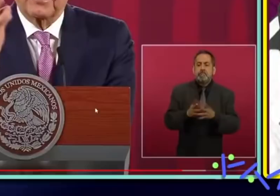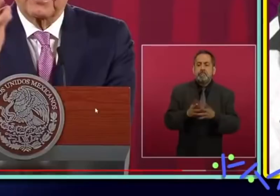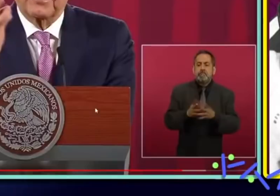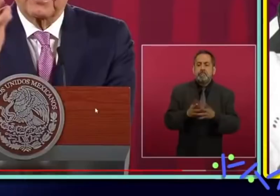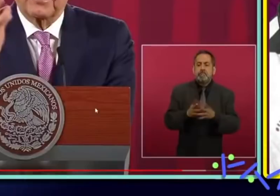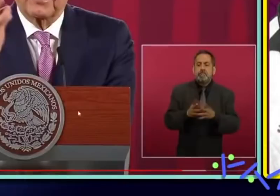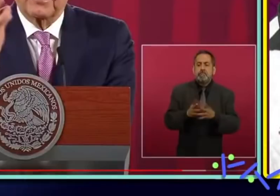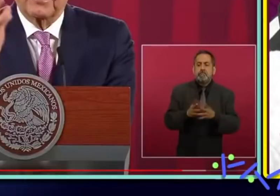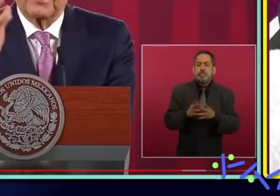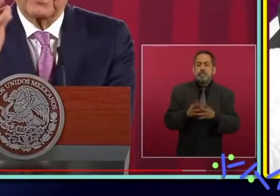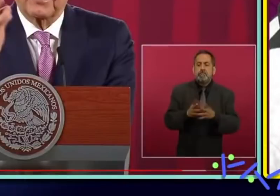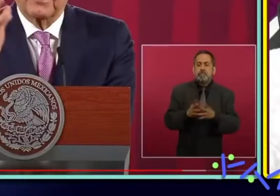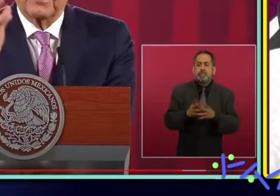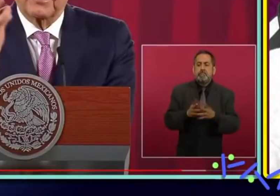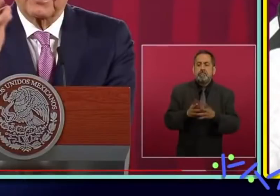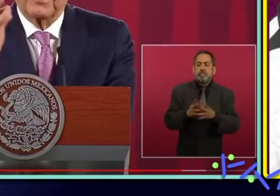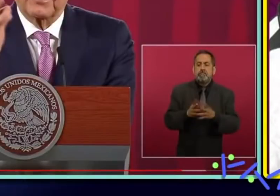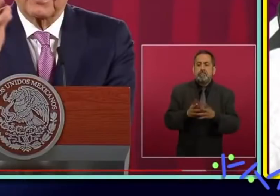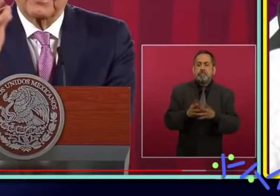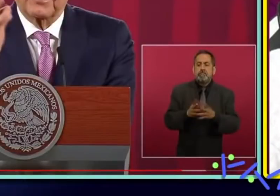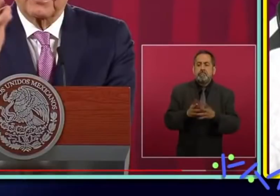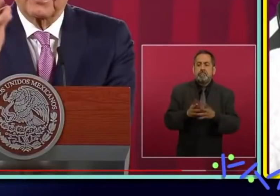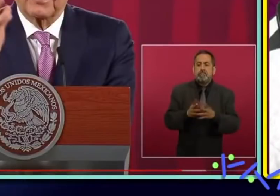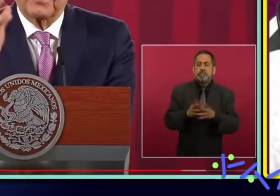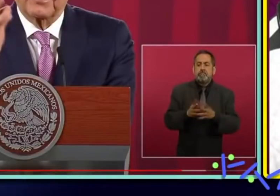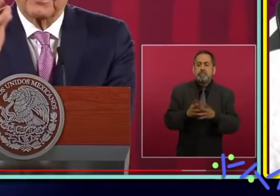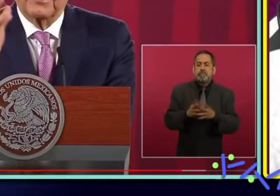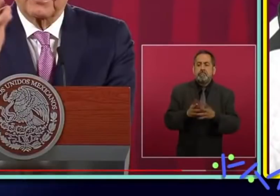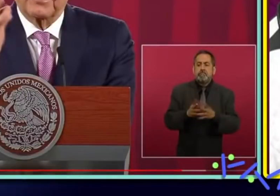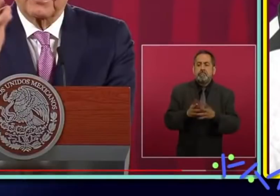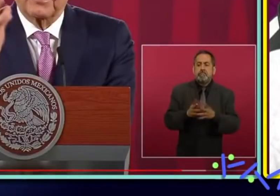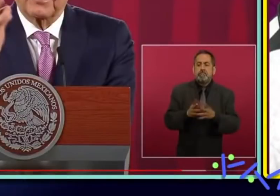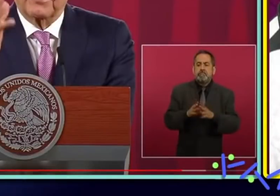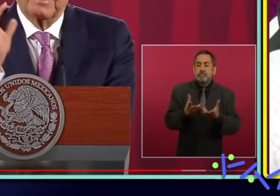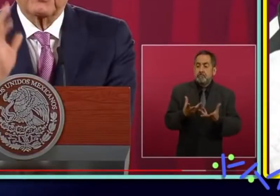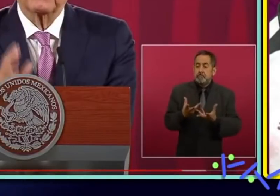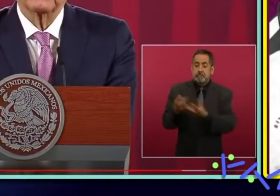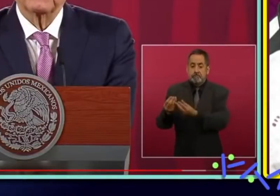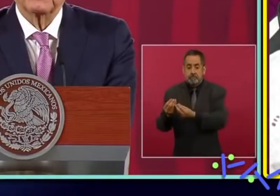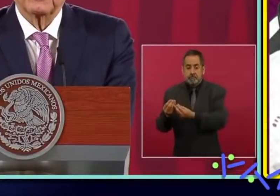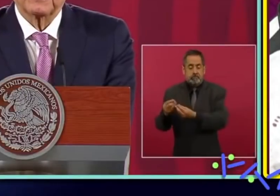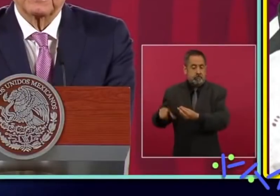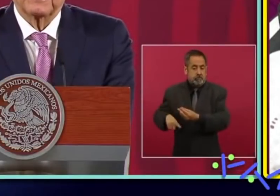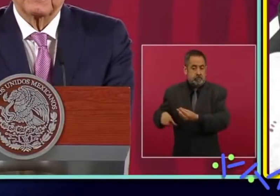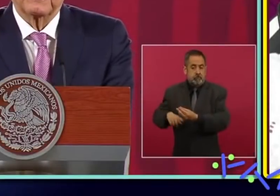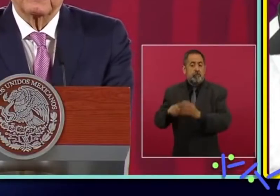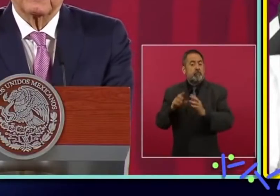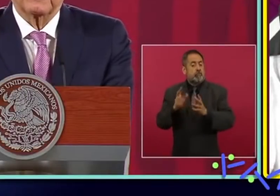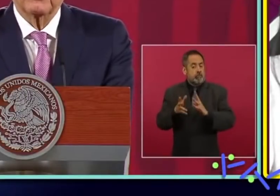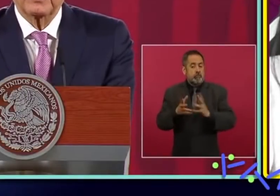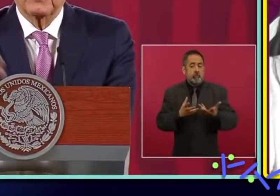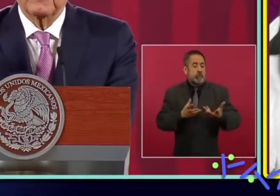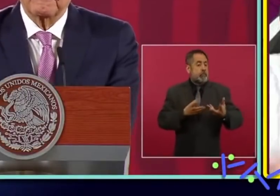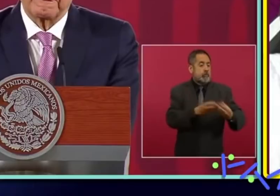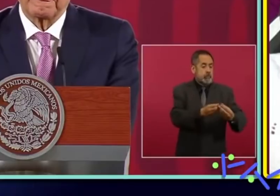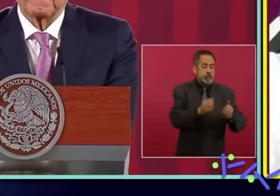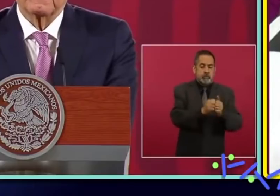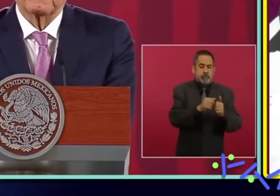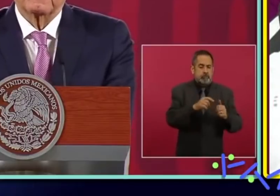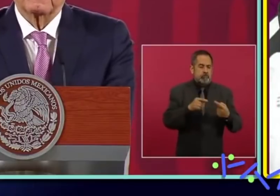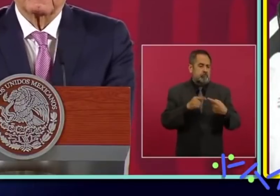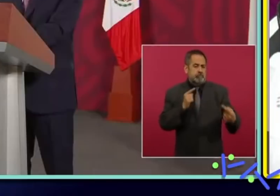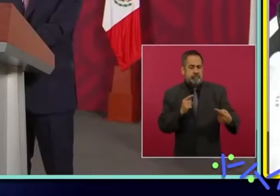así encuero a la mentira de Alito Moreno. Vamos a escuchar. Perfecto. Se reunieron